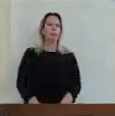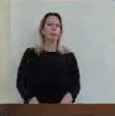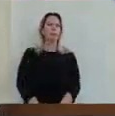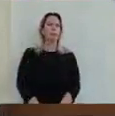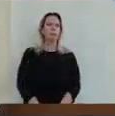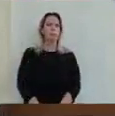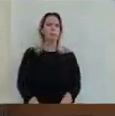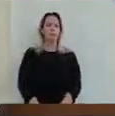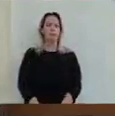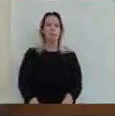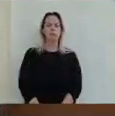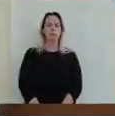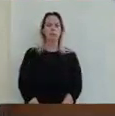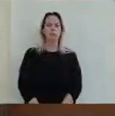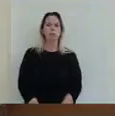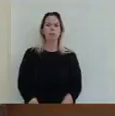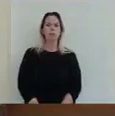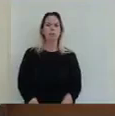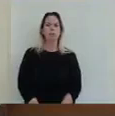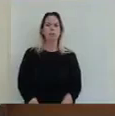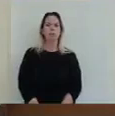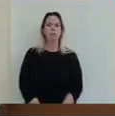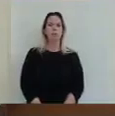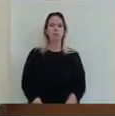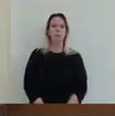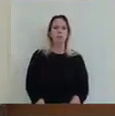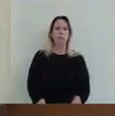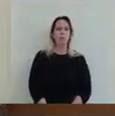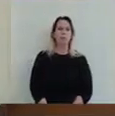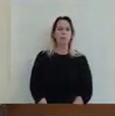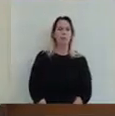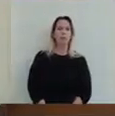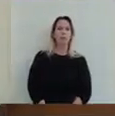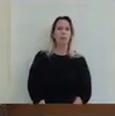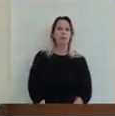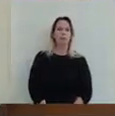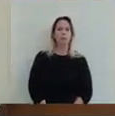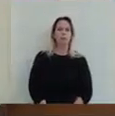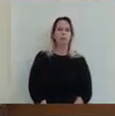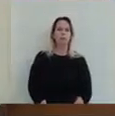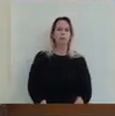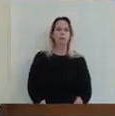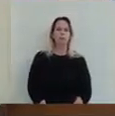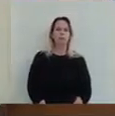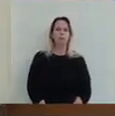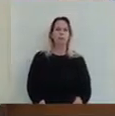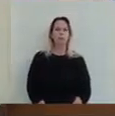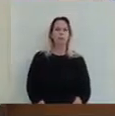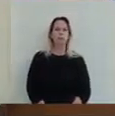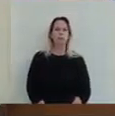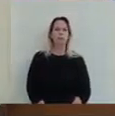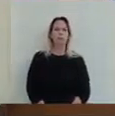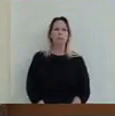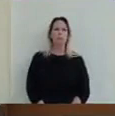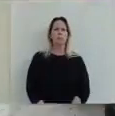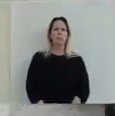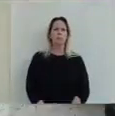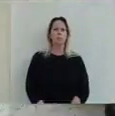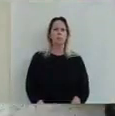tocó el tema, proselitismo, tocó por el favor, tema político. Dirigirse al presidente, concejal. ¿Cómo? Dirigirse al presidente, por